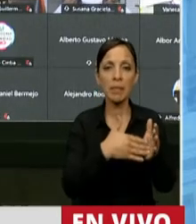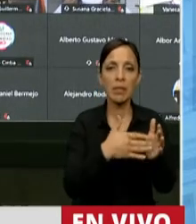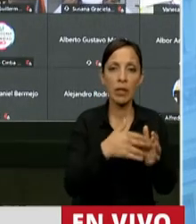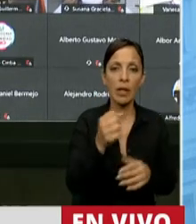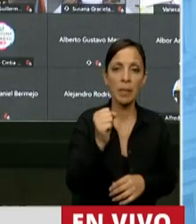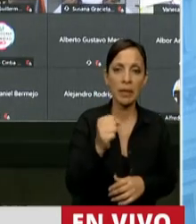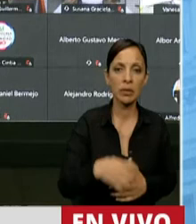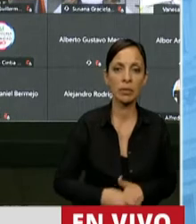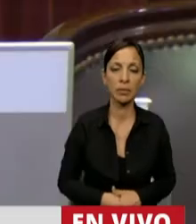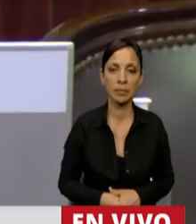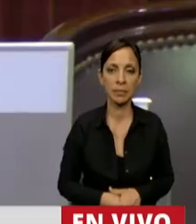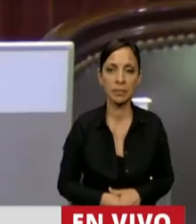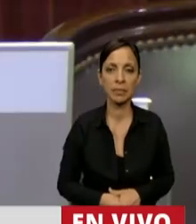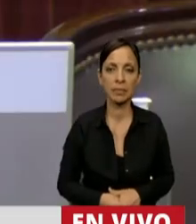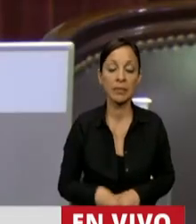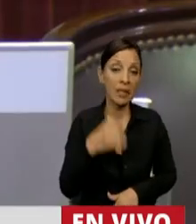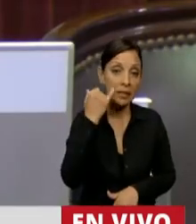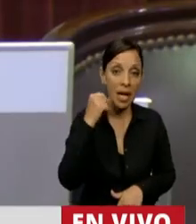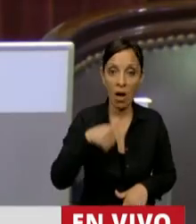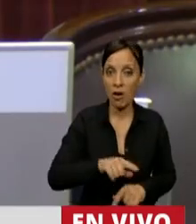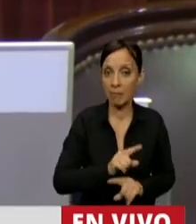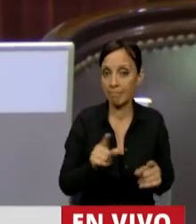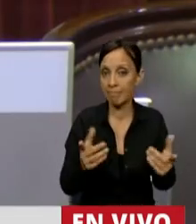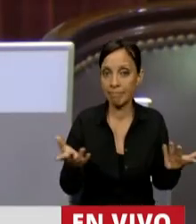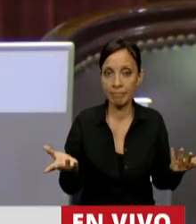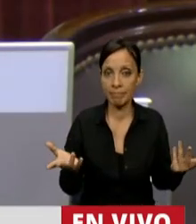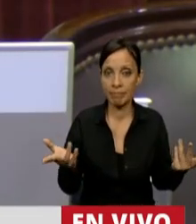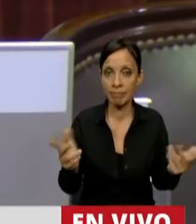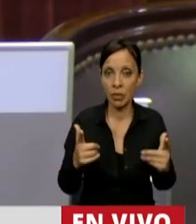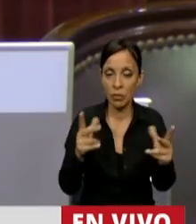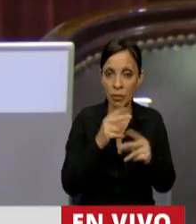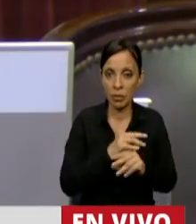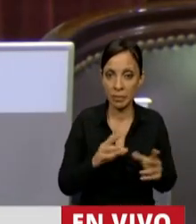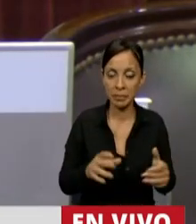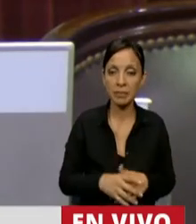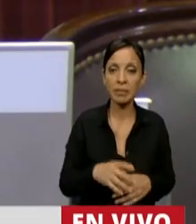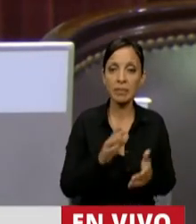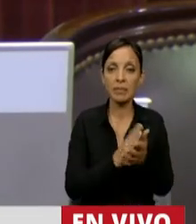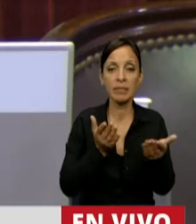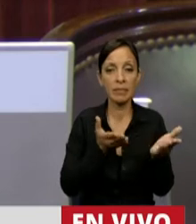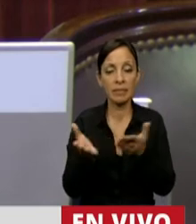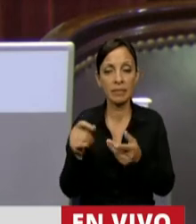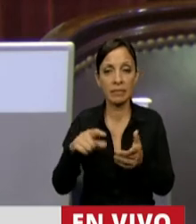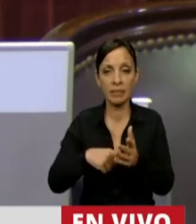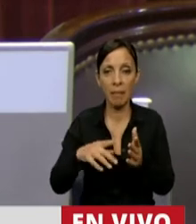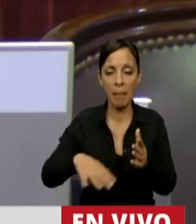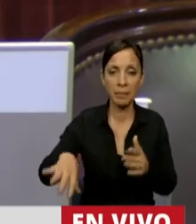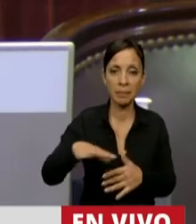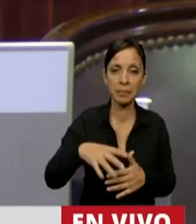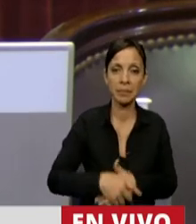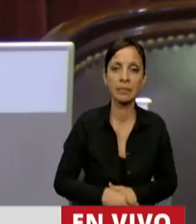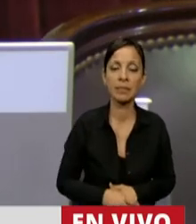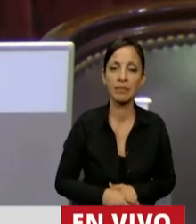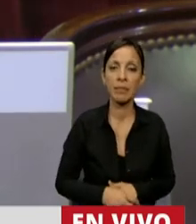64.000 millones de pesos que ya no van a estar al servicio de la ciudad de Buenos Aires,